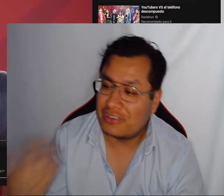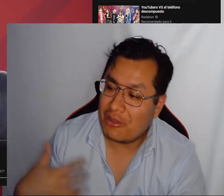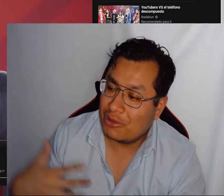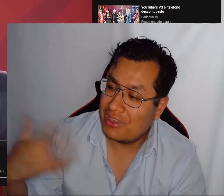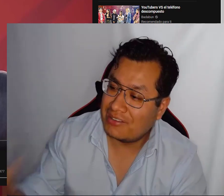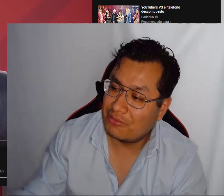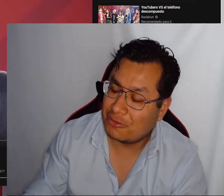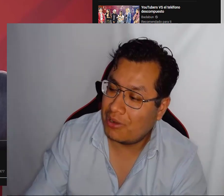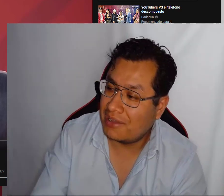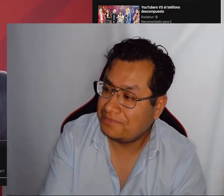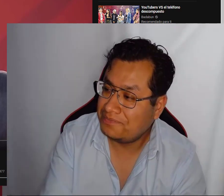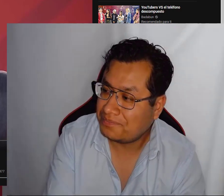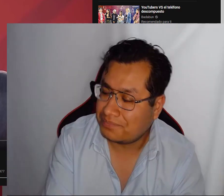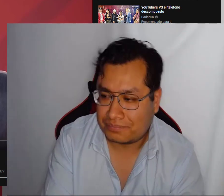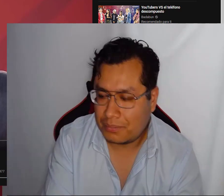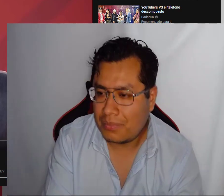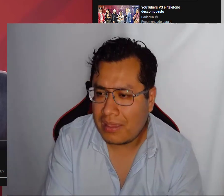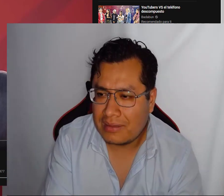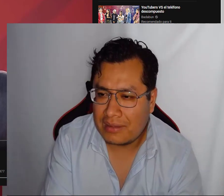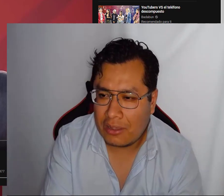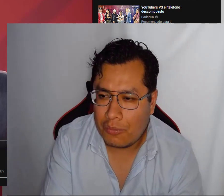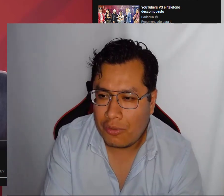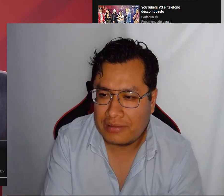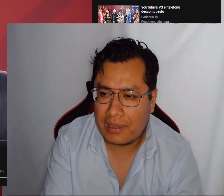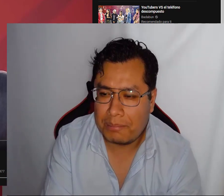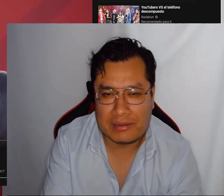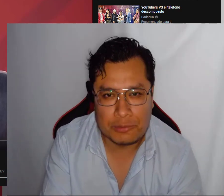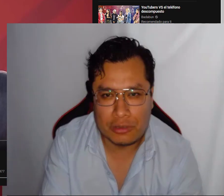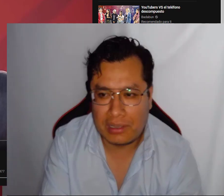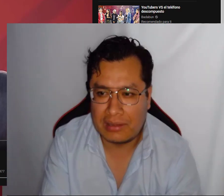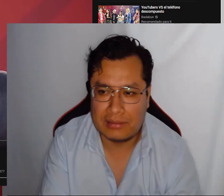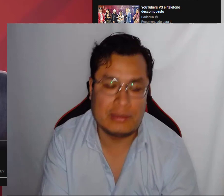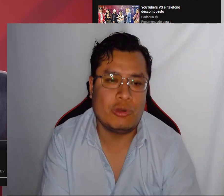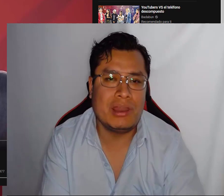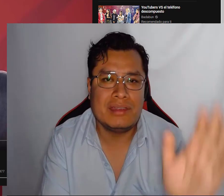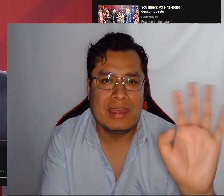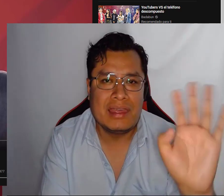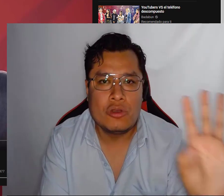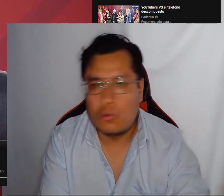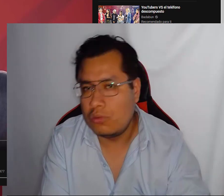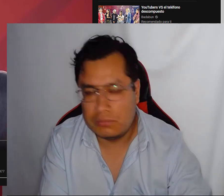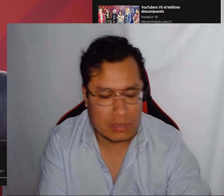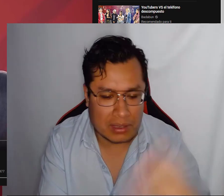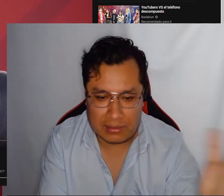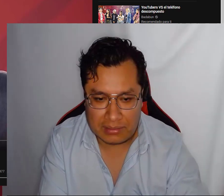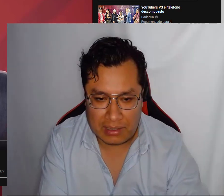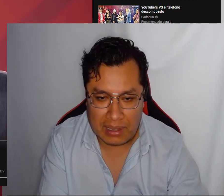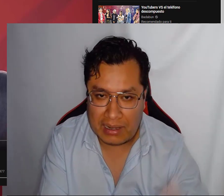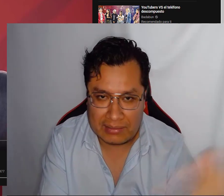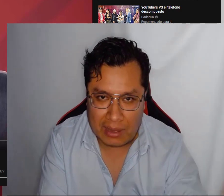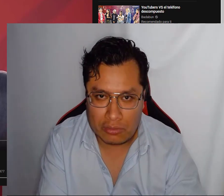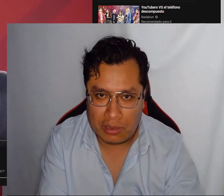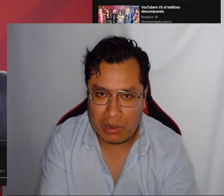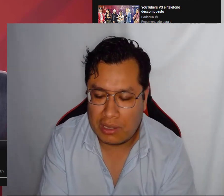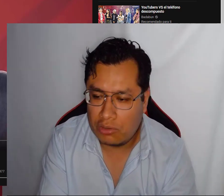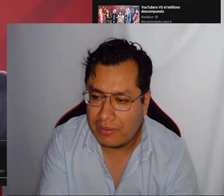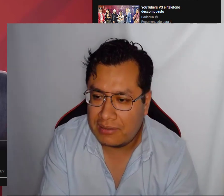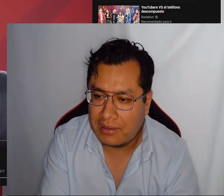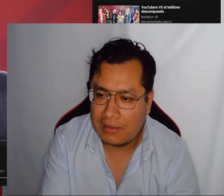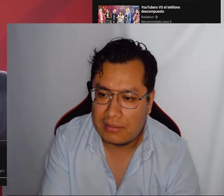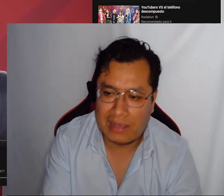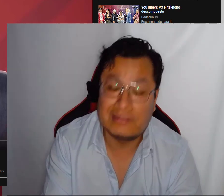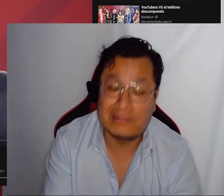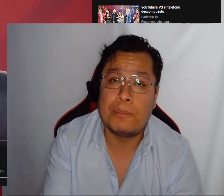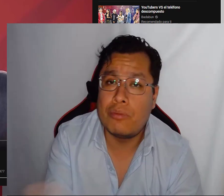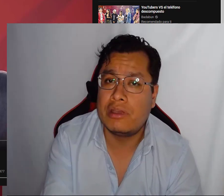los graciosos que cuando llegas a una escuela se tiene como esa percepción de que si tú eres un este egresado de cualquier